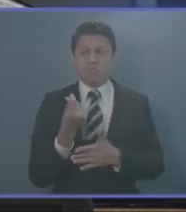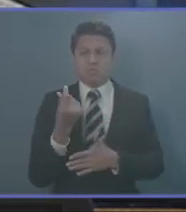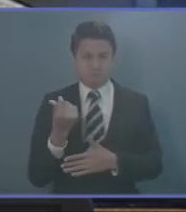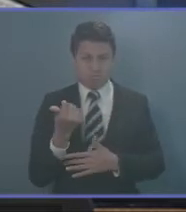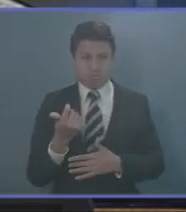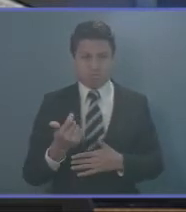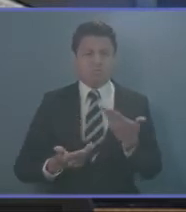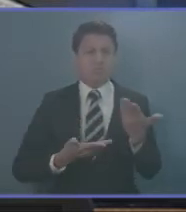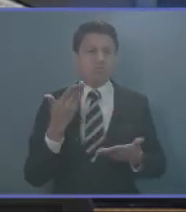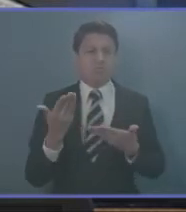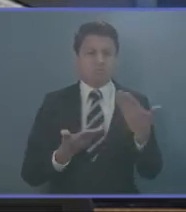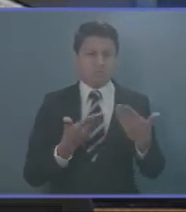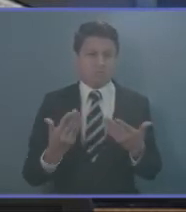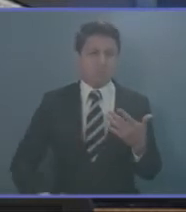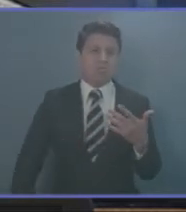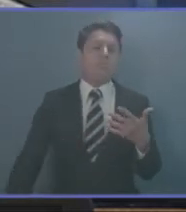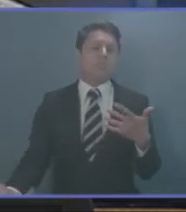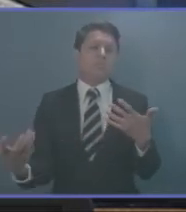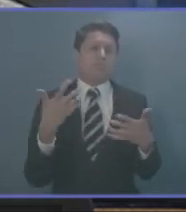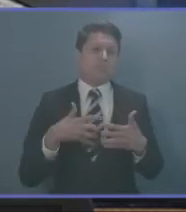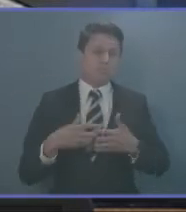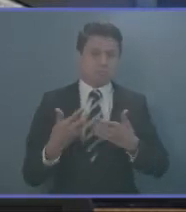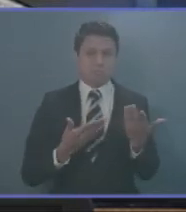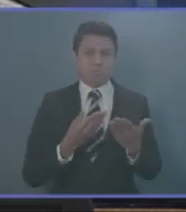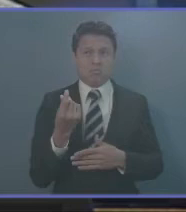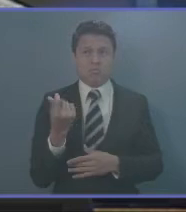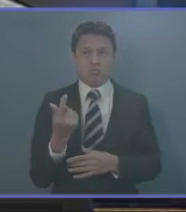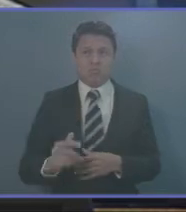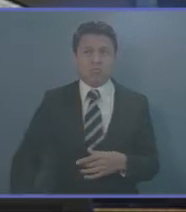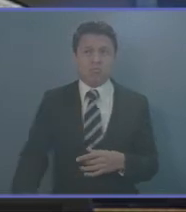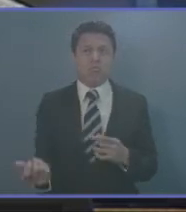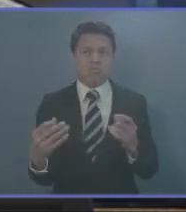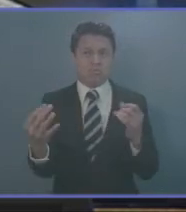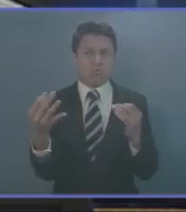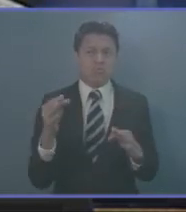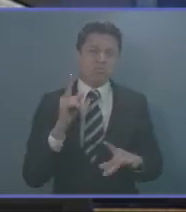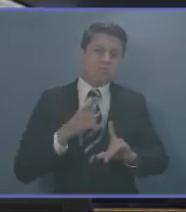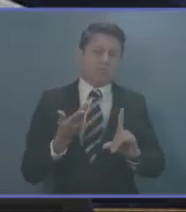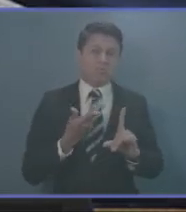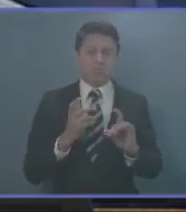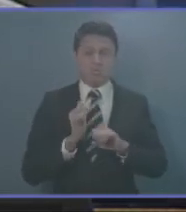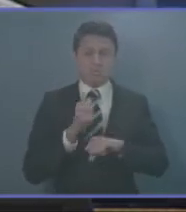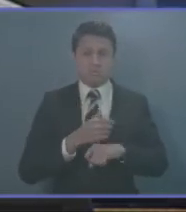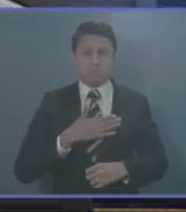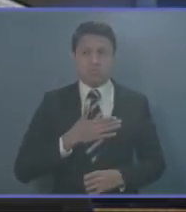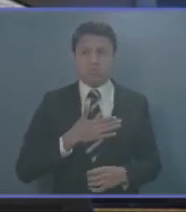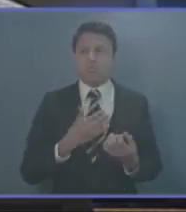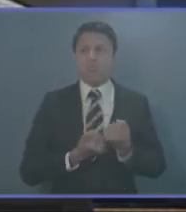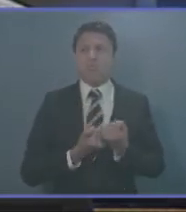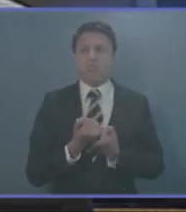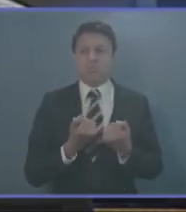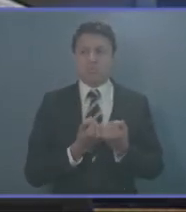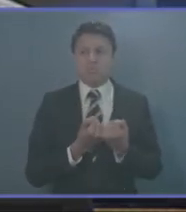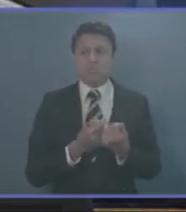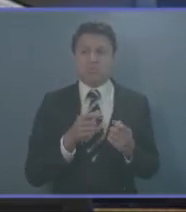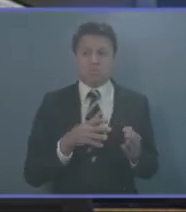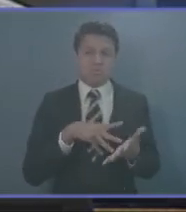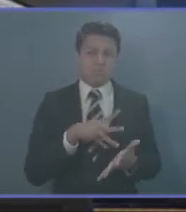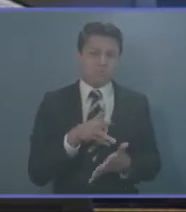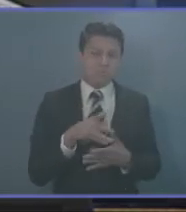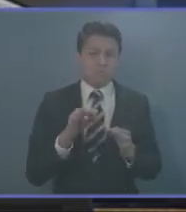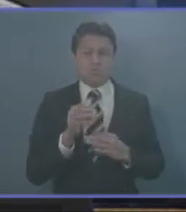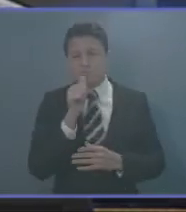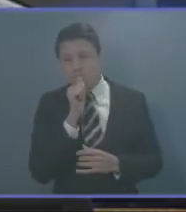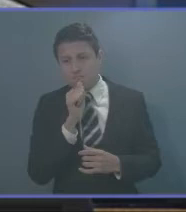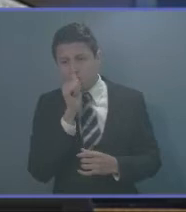locales, comerciales, industriales, financieras, servicios o de cualquier naturaleza, con el objeto de obtener lucro, ya sean estas públicas o